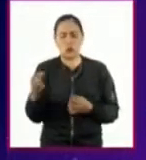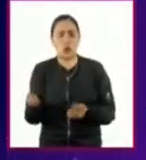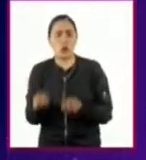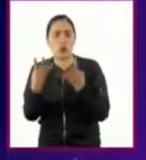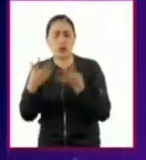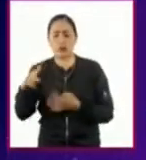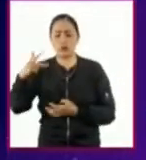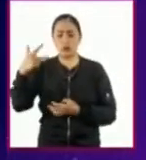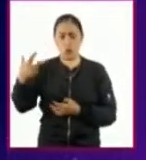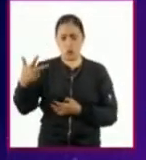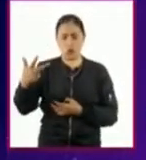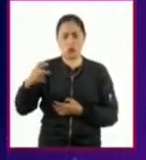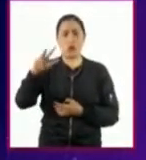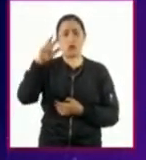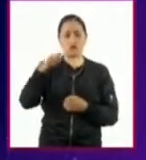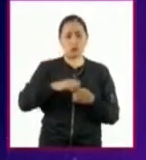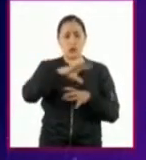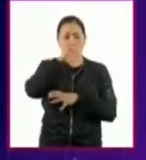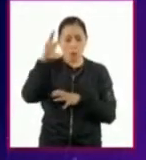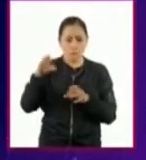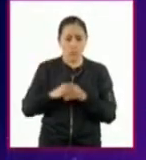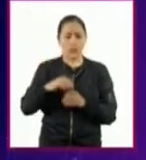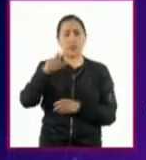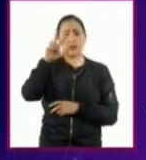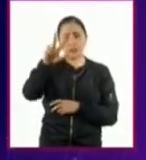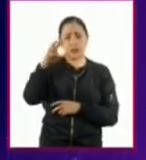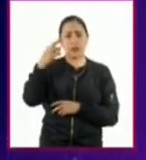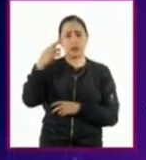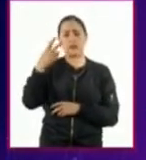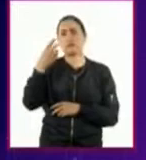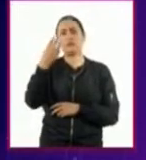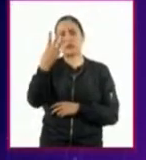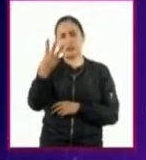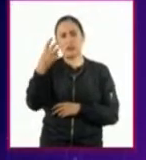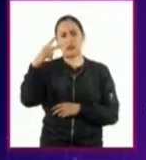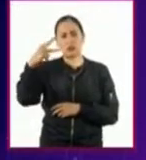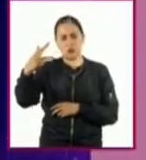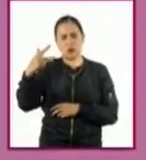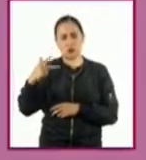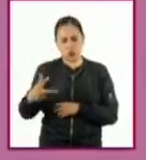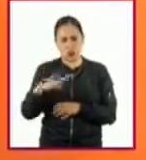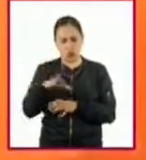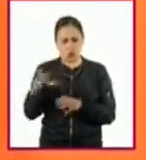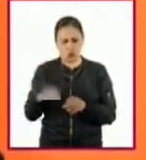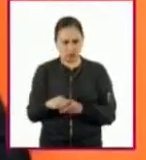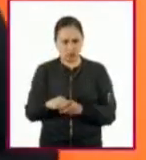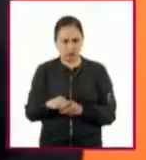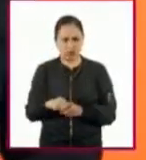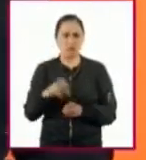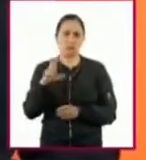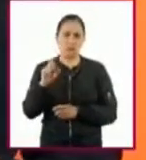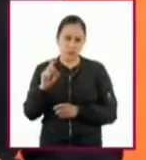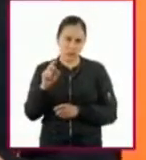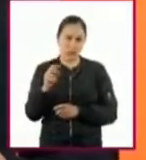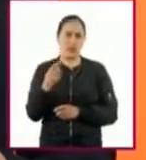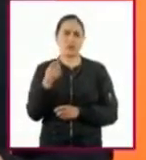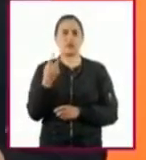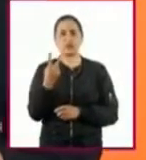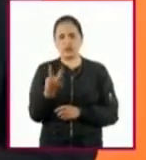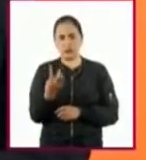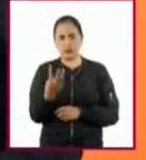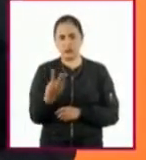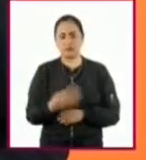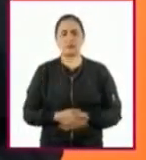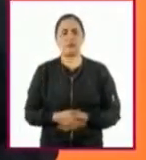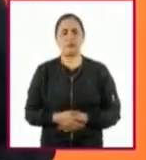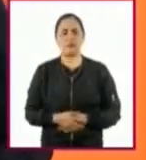sumar tenemos 19 palabras, por lo que cumplimos con la regla de usar máximo 30 palabras. La persona que